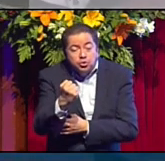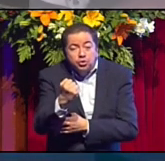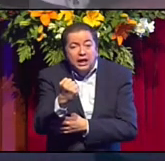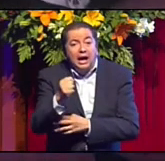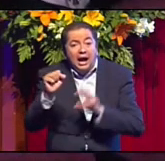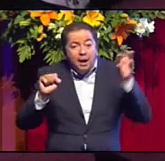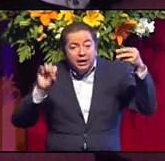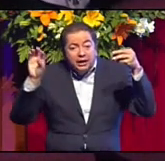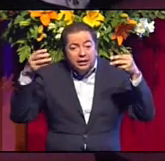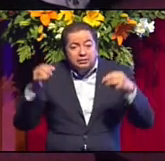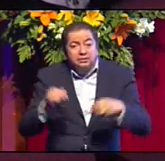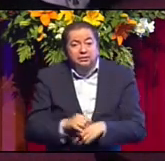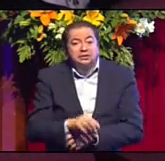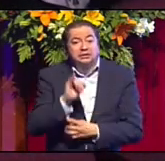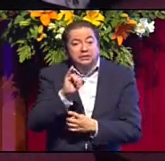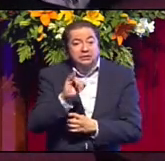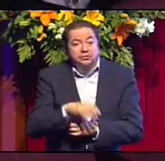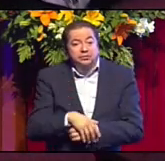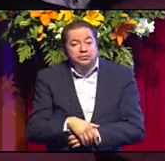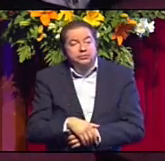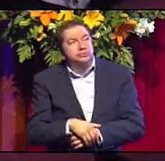seguridad?